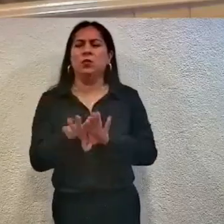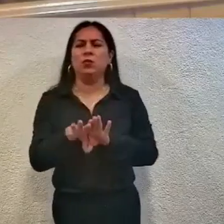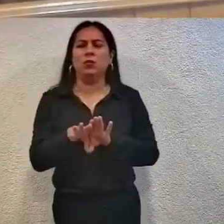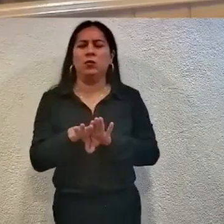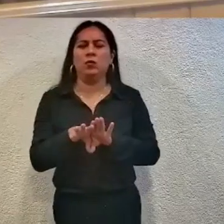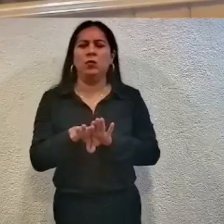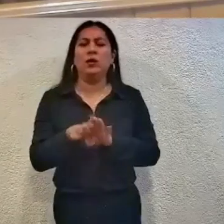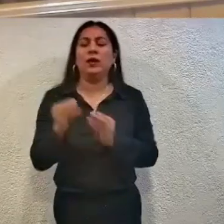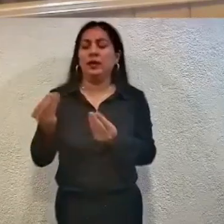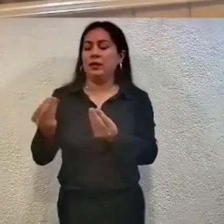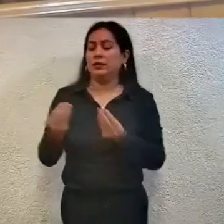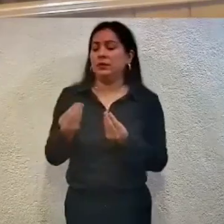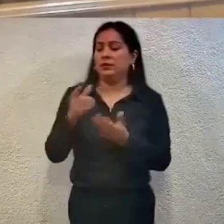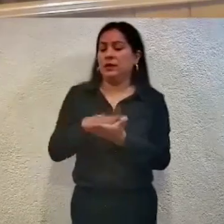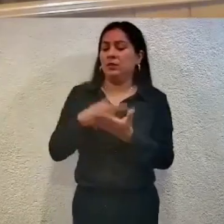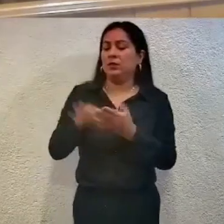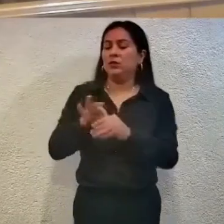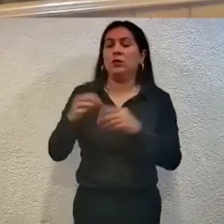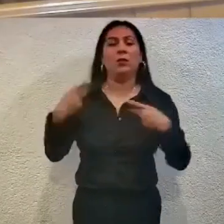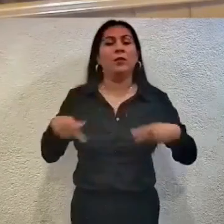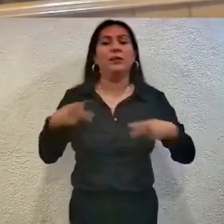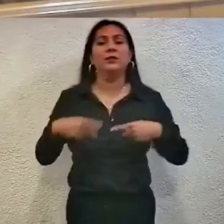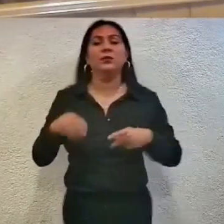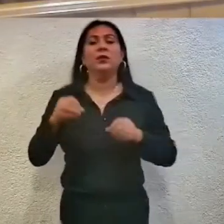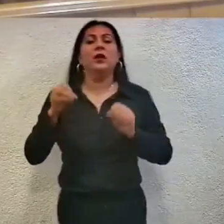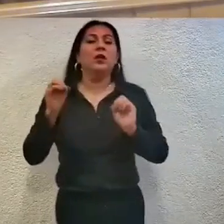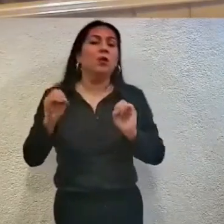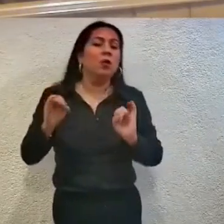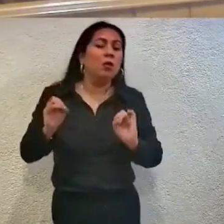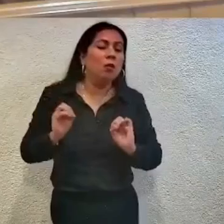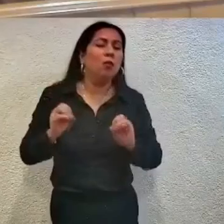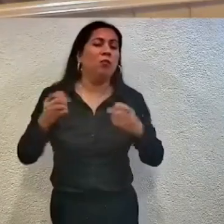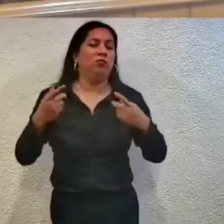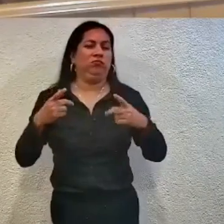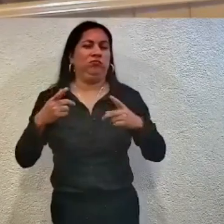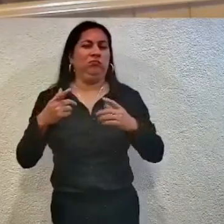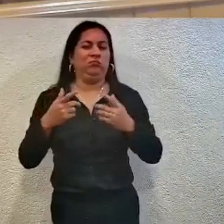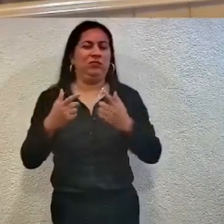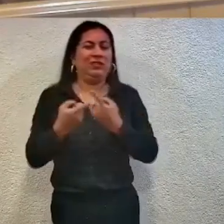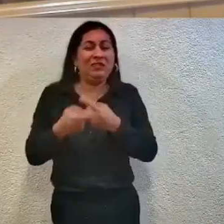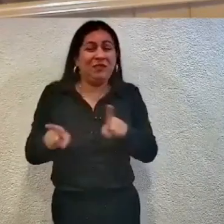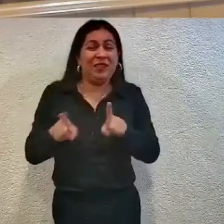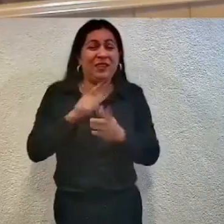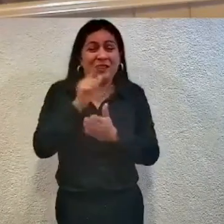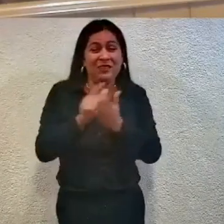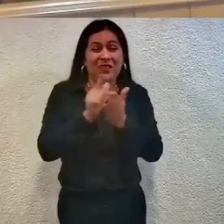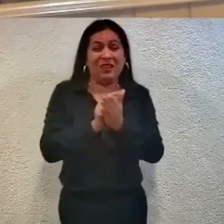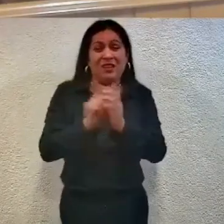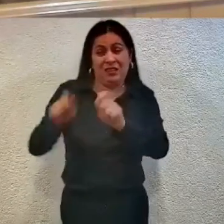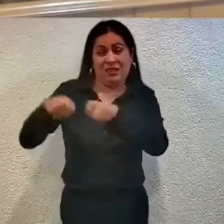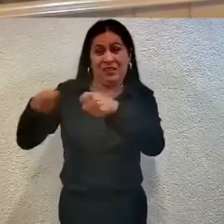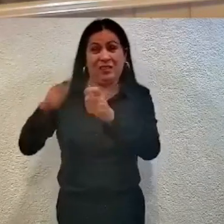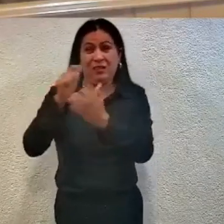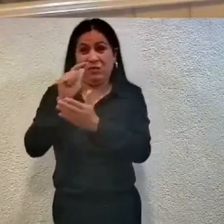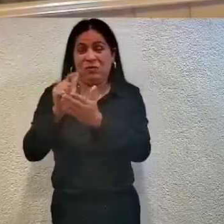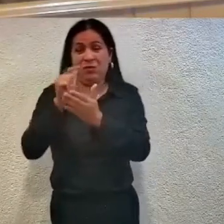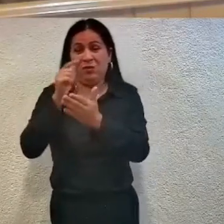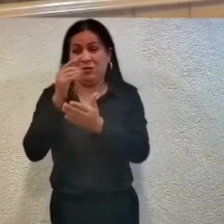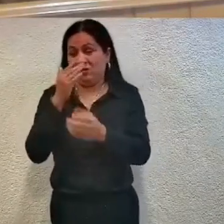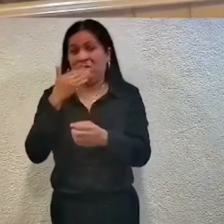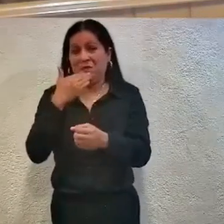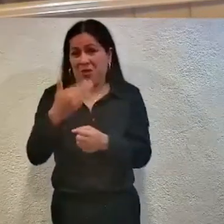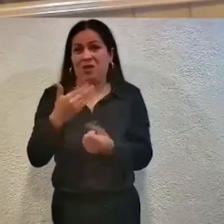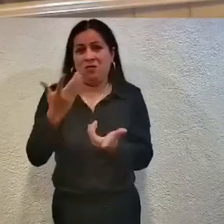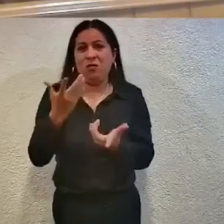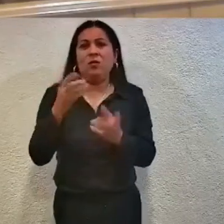quinta, consistente en recibir la votación por personas y organismos distintos a los facultados por la Ley de Instituciones